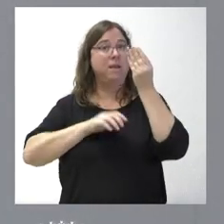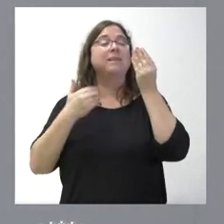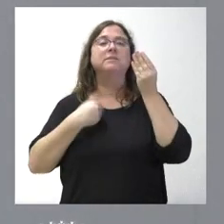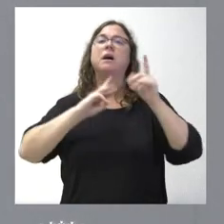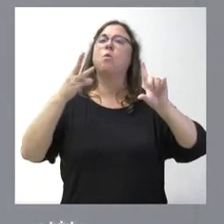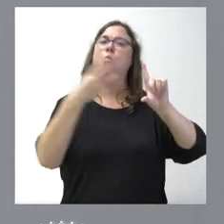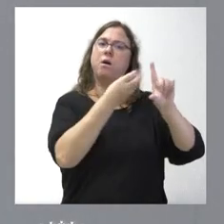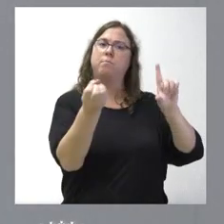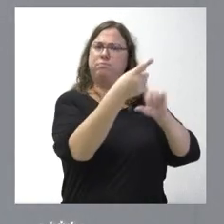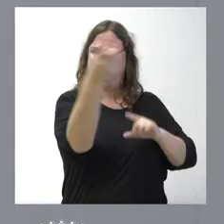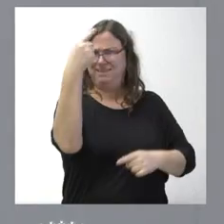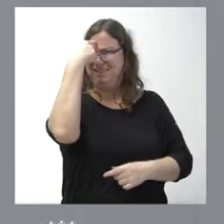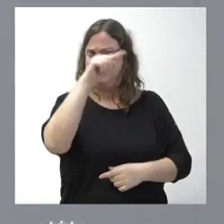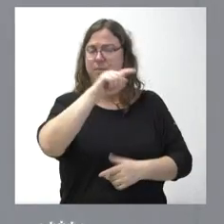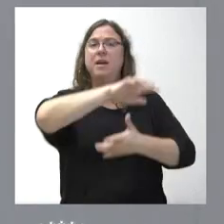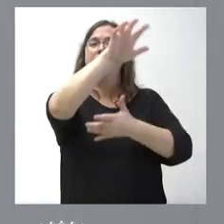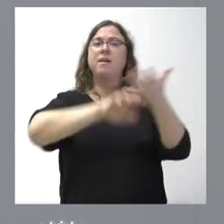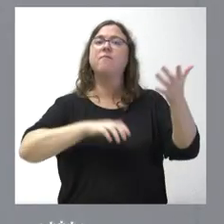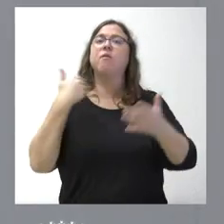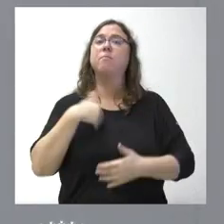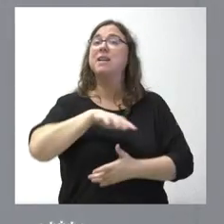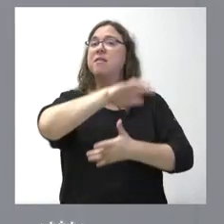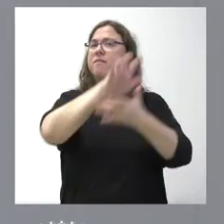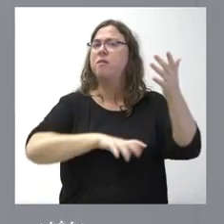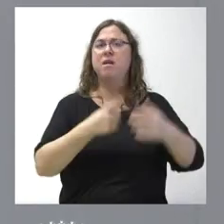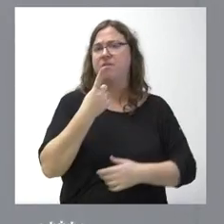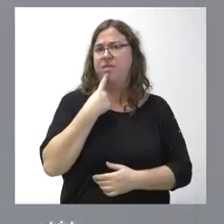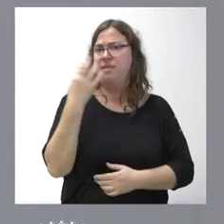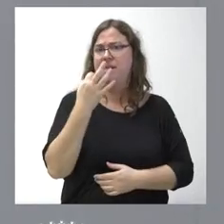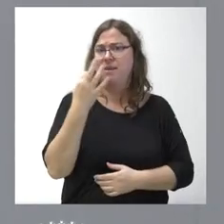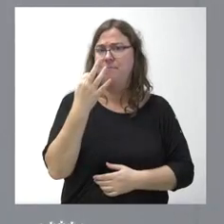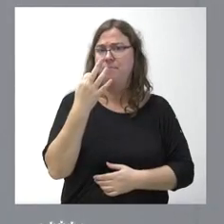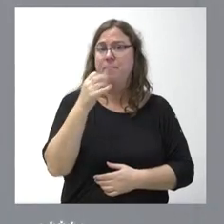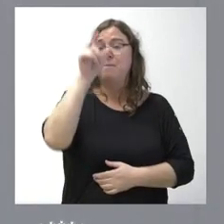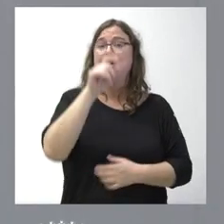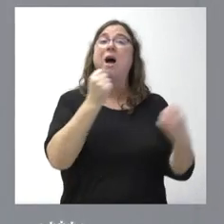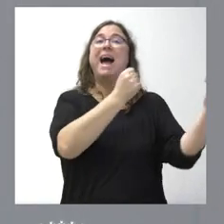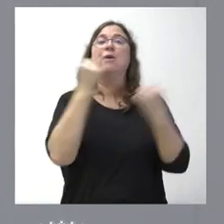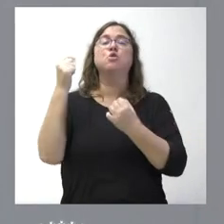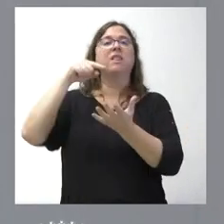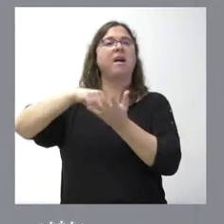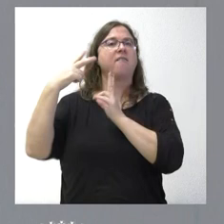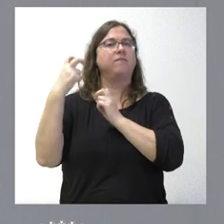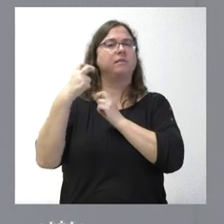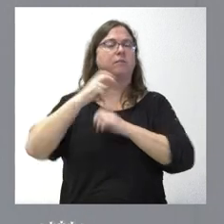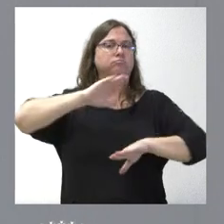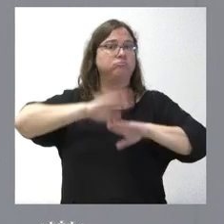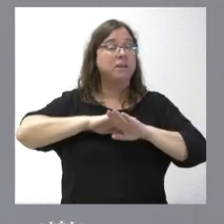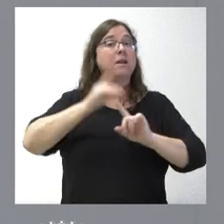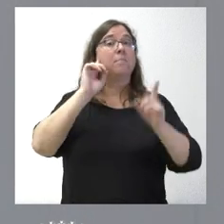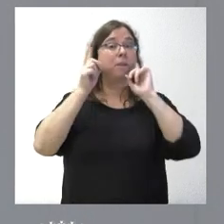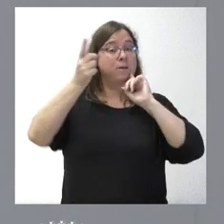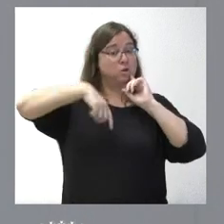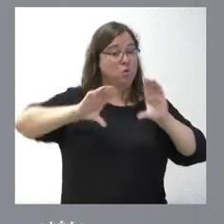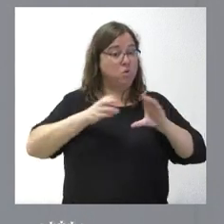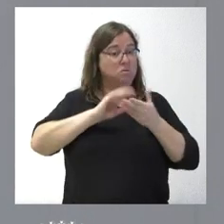web y que conocen todos ustedes básicamente Es que la autoridad fiscal avala las previsiones macroeconómicas que hemos